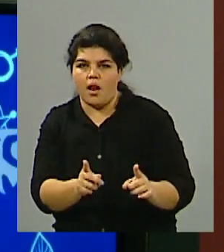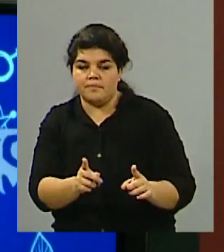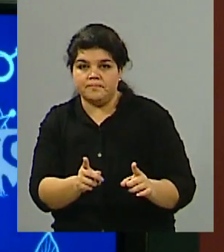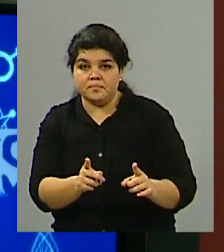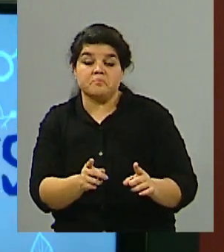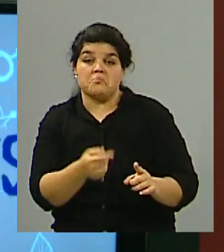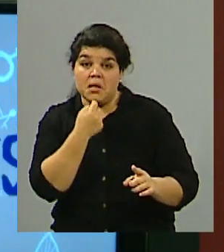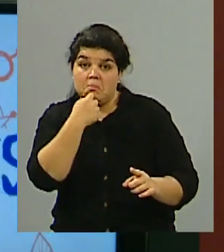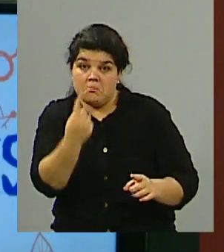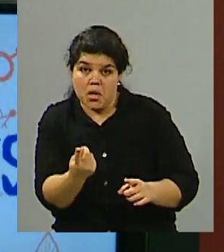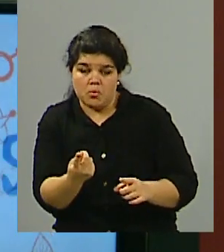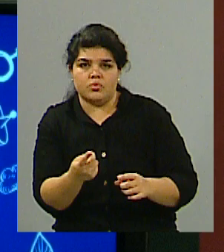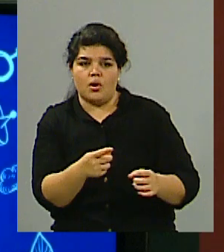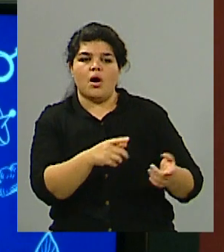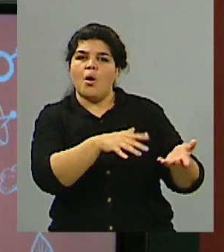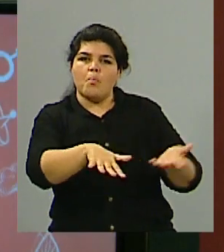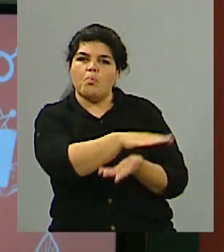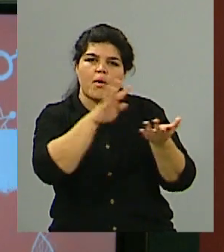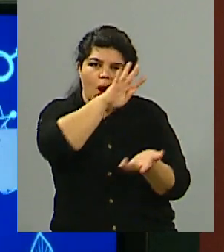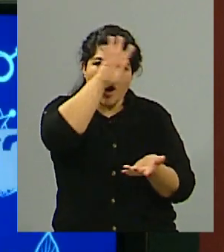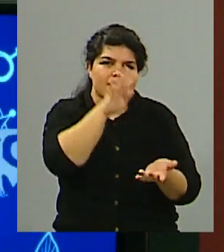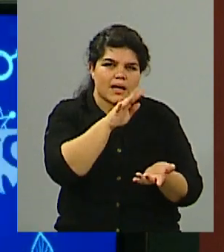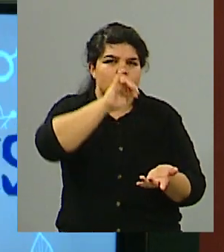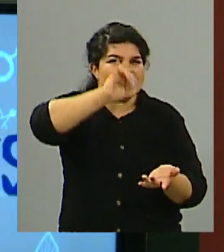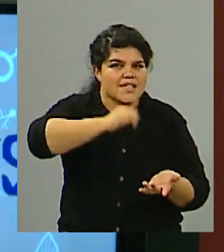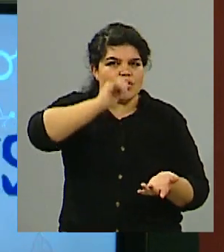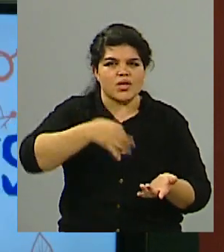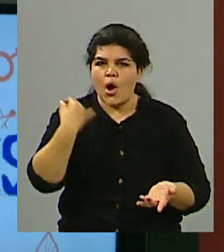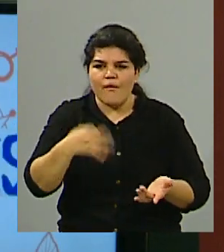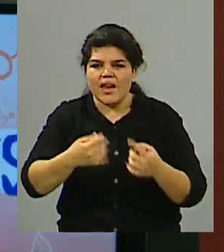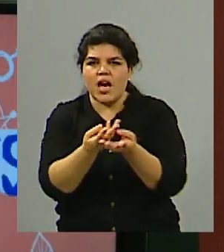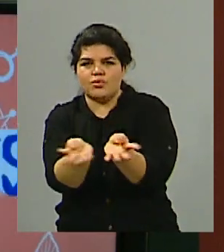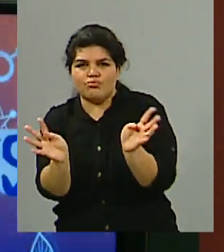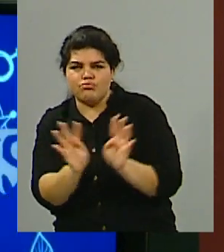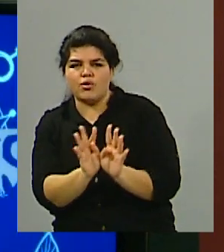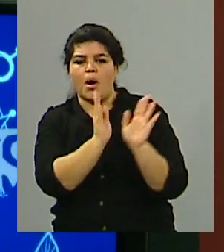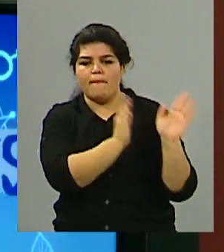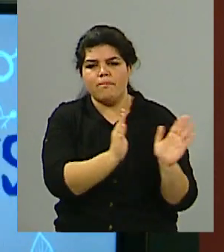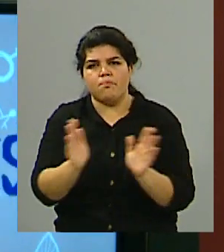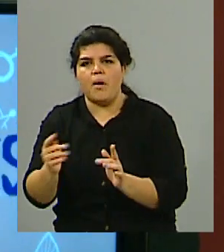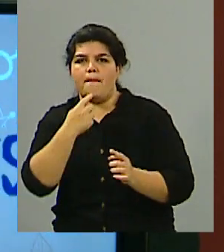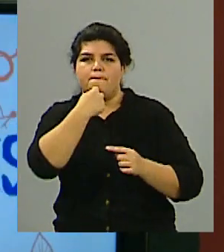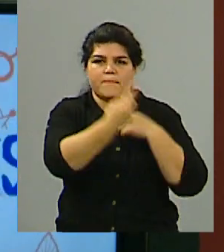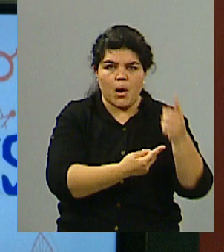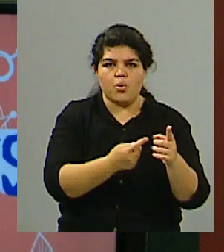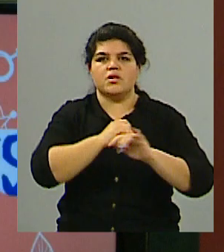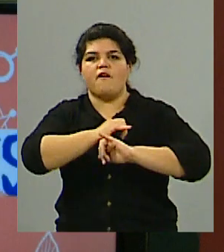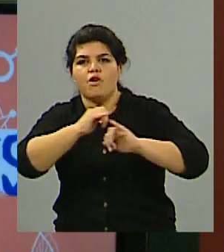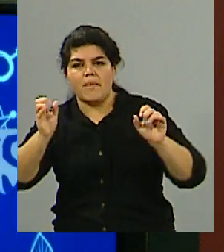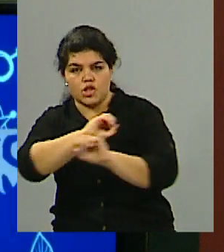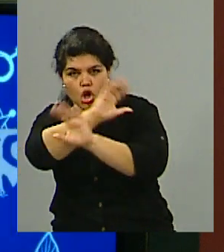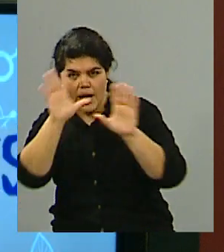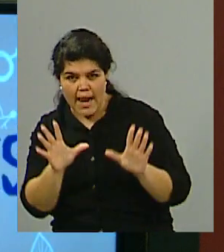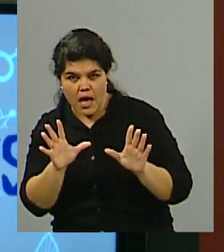de pueblos originarios o pueblos indígenas sí deberían tenerlo, sí deberían pasar por todo este proceso. No son vinculantes, eso quería